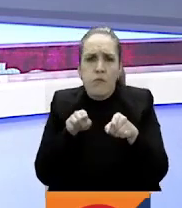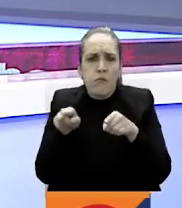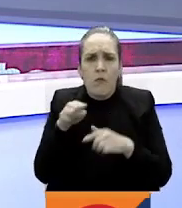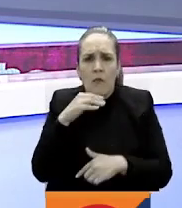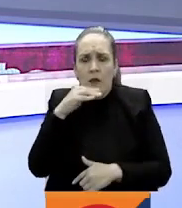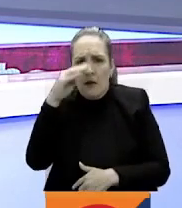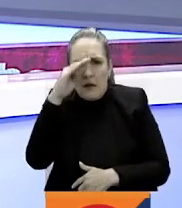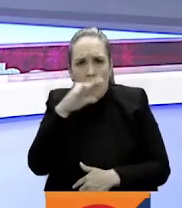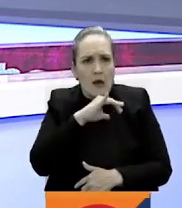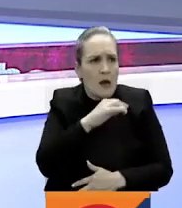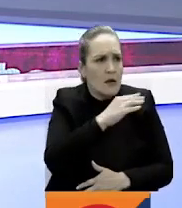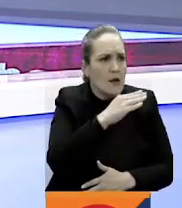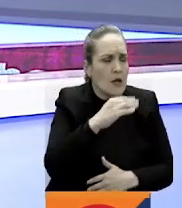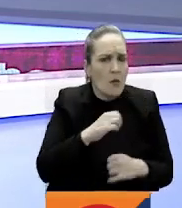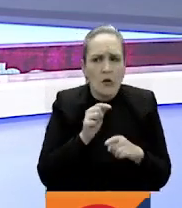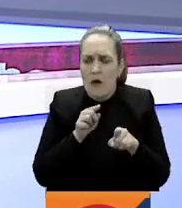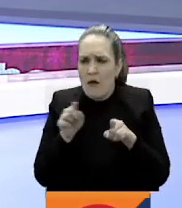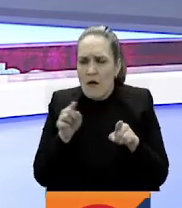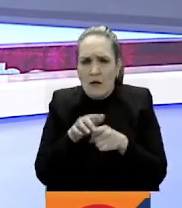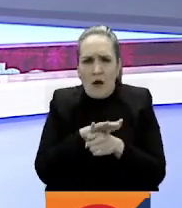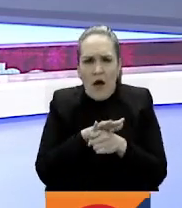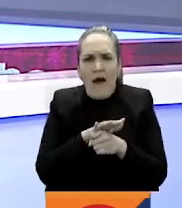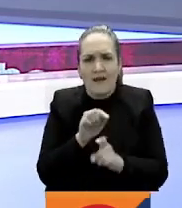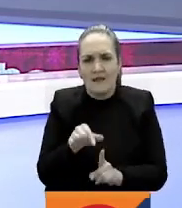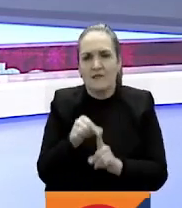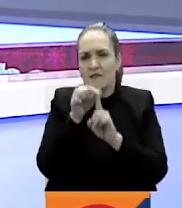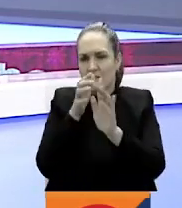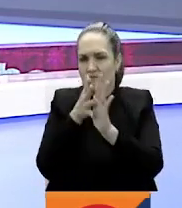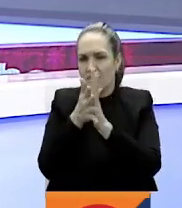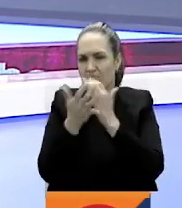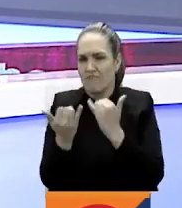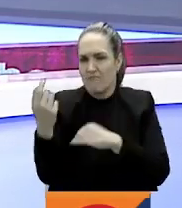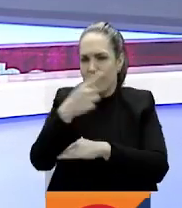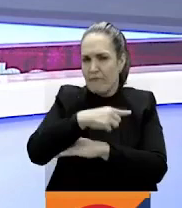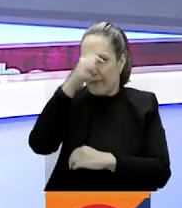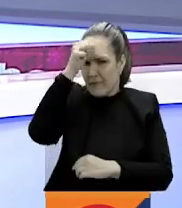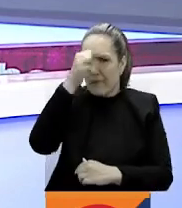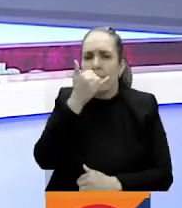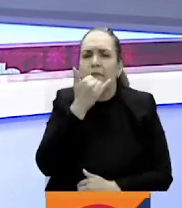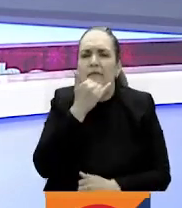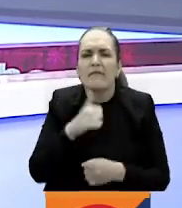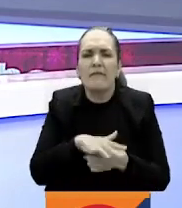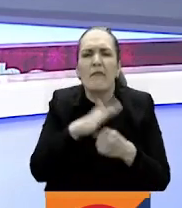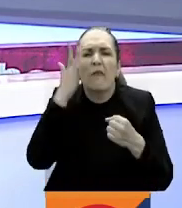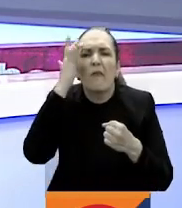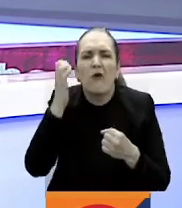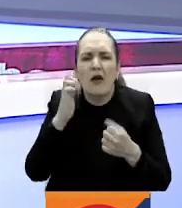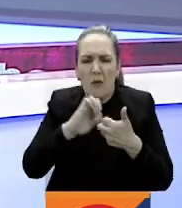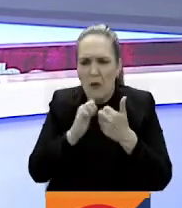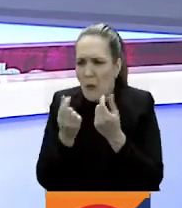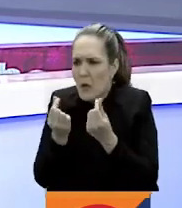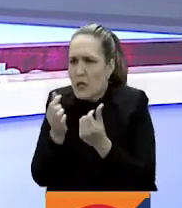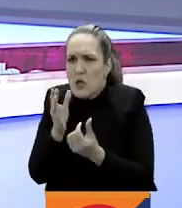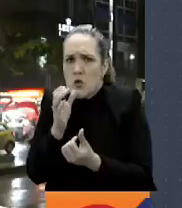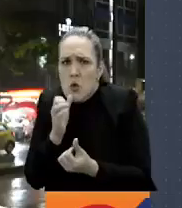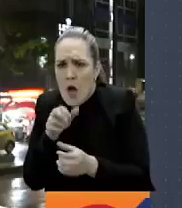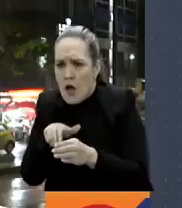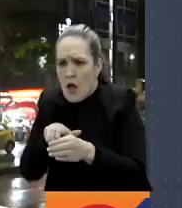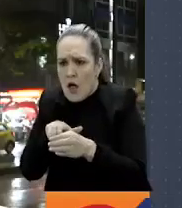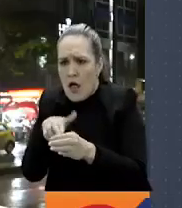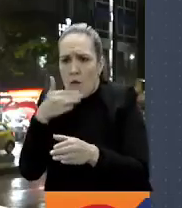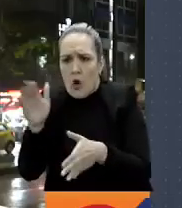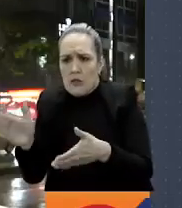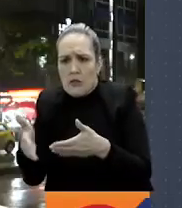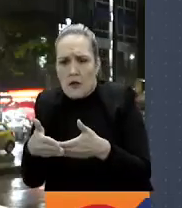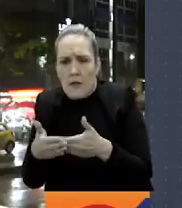eso, en este informe especial de fin de semana, vamos a conocer qué está pasando y qué soluciones plantean. Empezamos